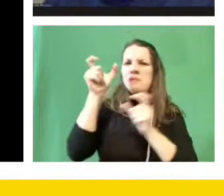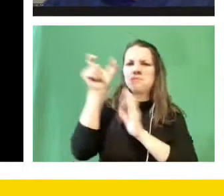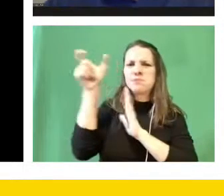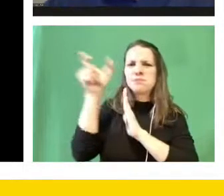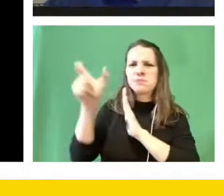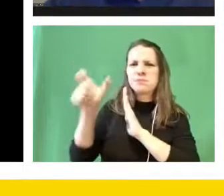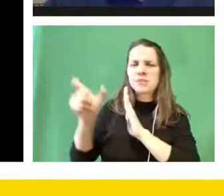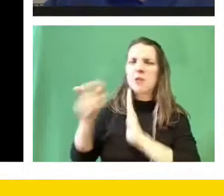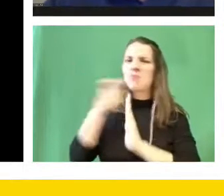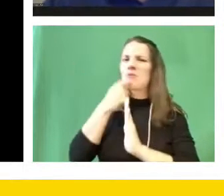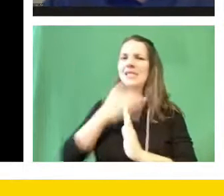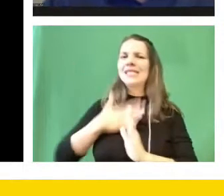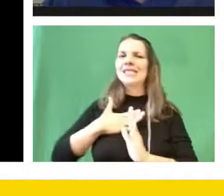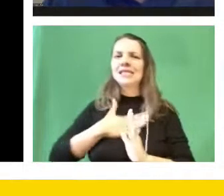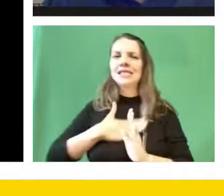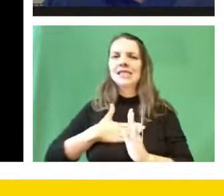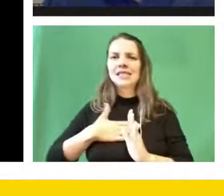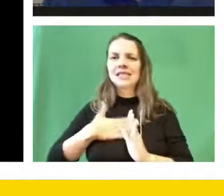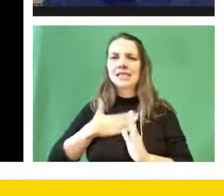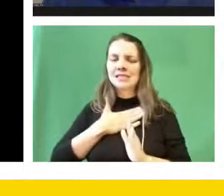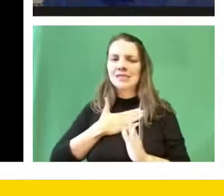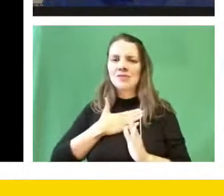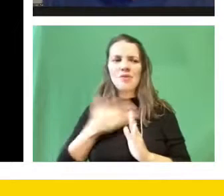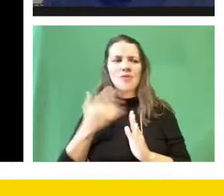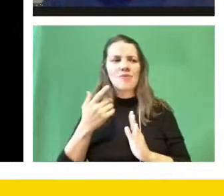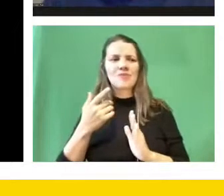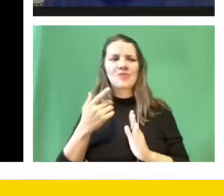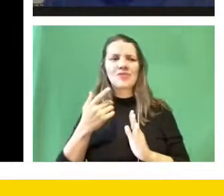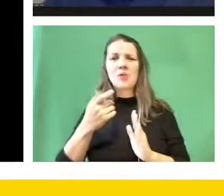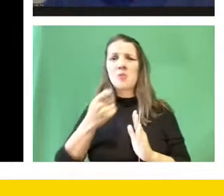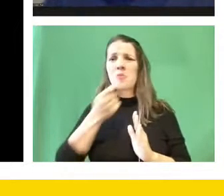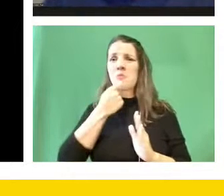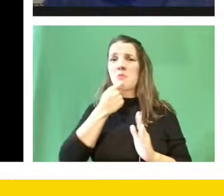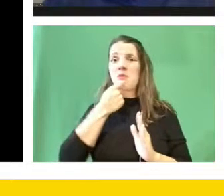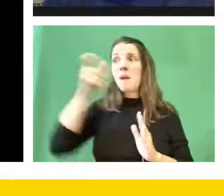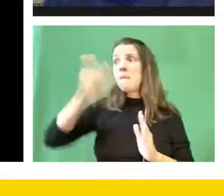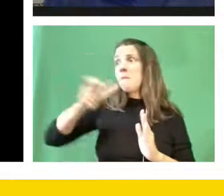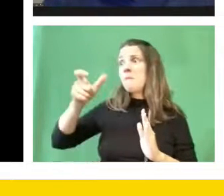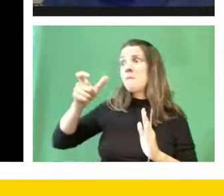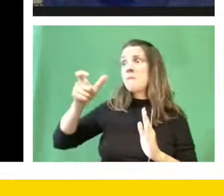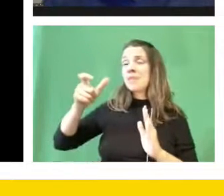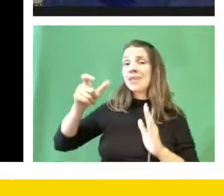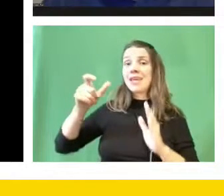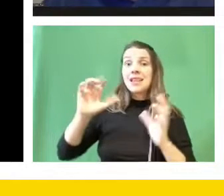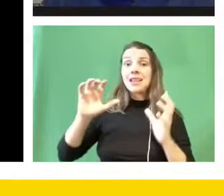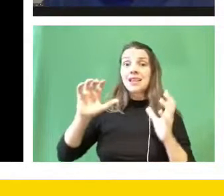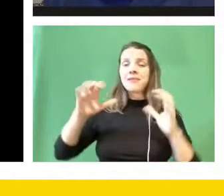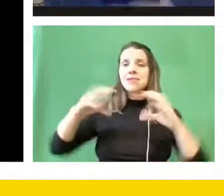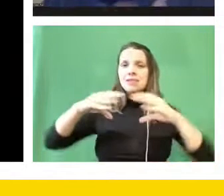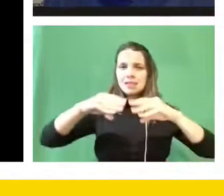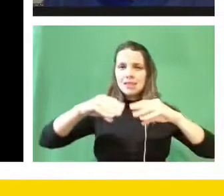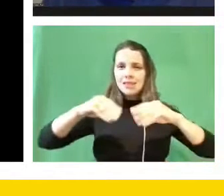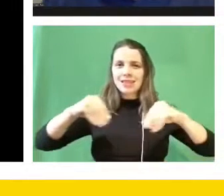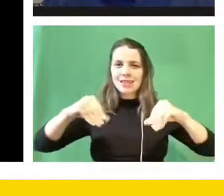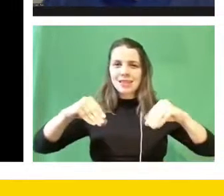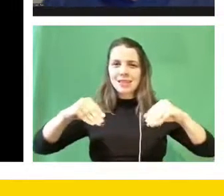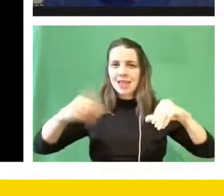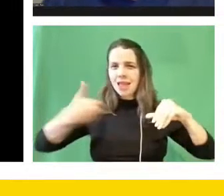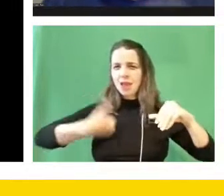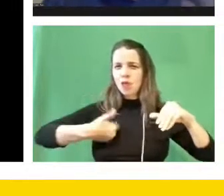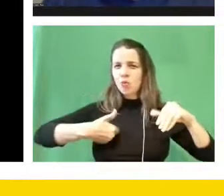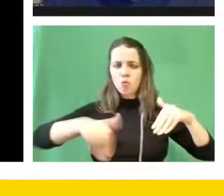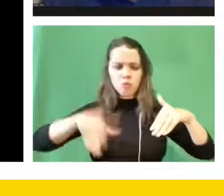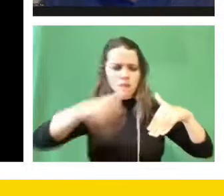sensibilidad o la susceptibilidad al daño y a la falta de capacidad de respuesta y adaptación de los ecosistemas, de las